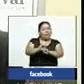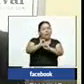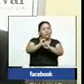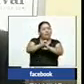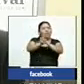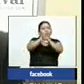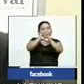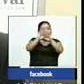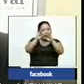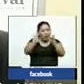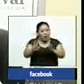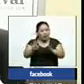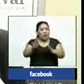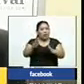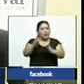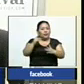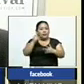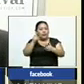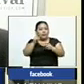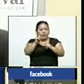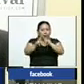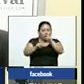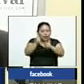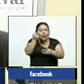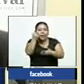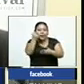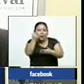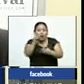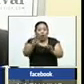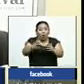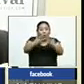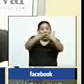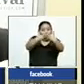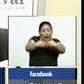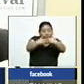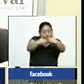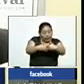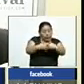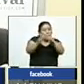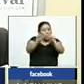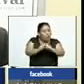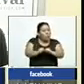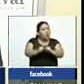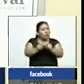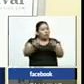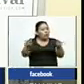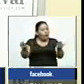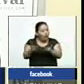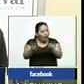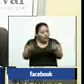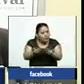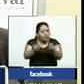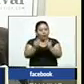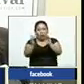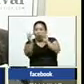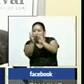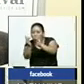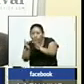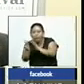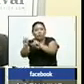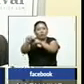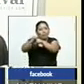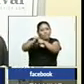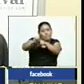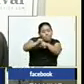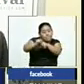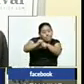cuestionamiento, implica entender cómo como empresa podemos ir acercándonos a tener prácticas que